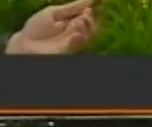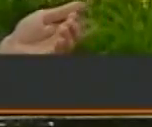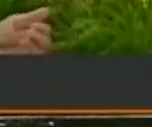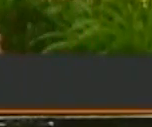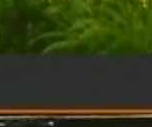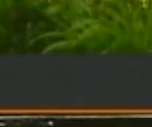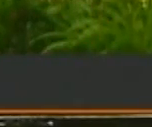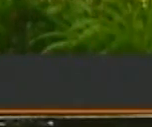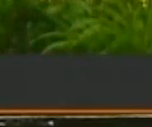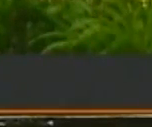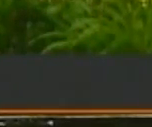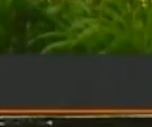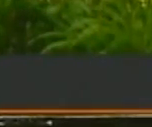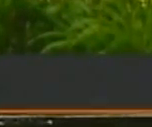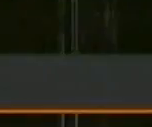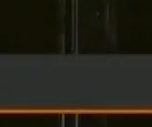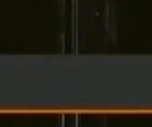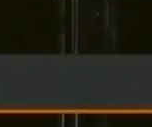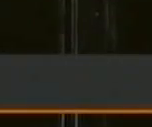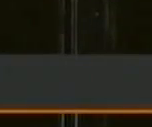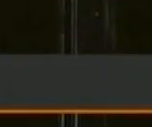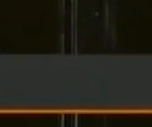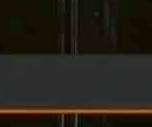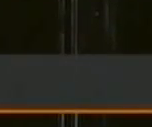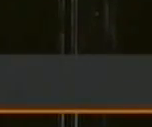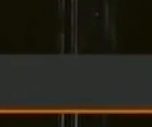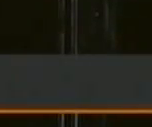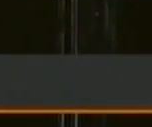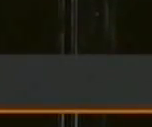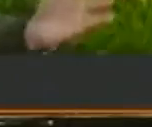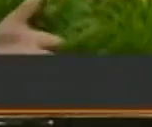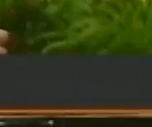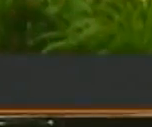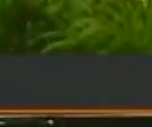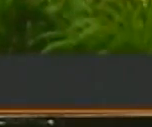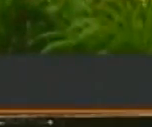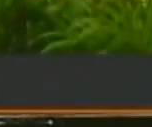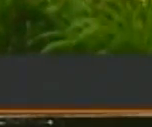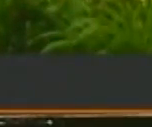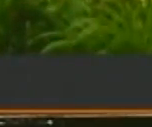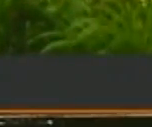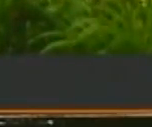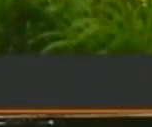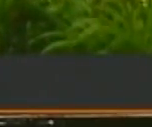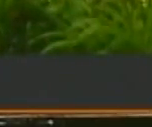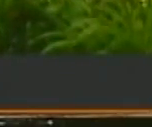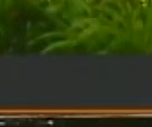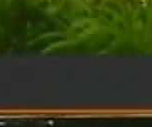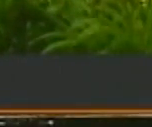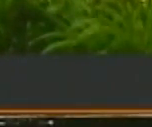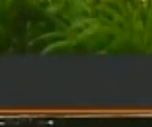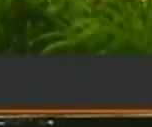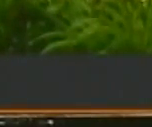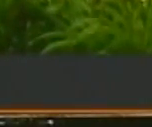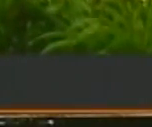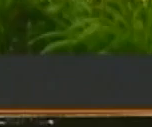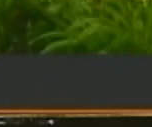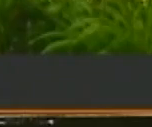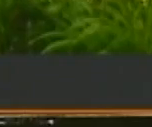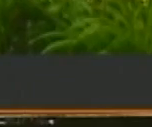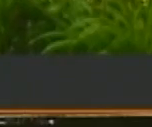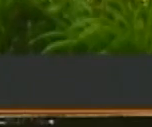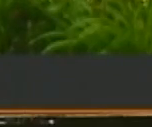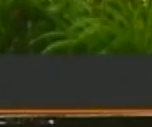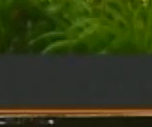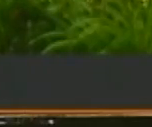Usted como comandante en jefe y presidente de la República ha preservado su honor. Nosotros como Fuerza Armada Nacional Bolivariana hemos preservado el honor en medio